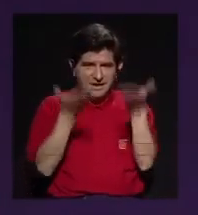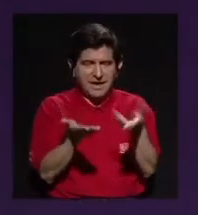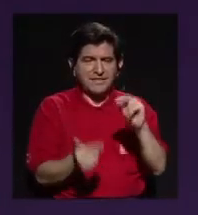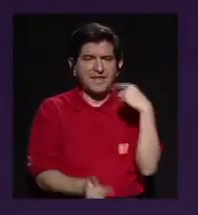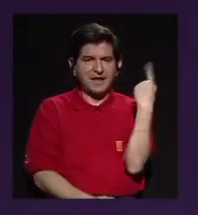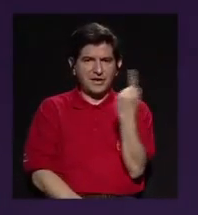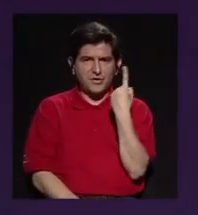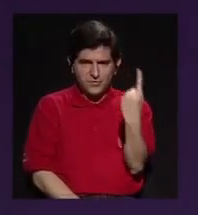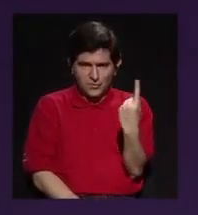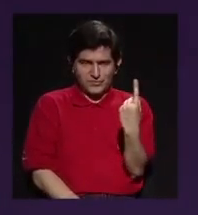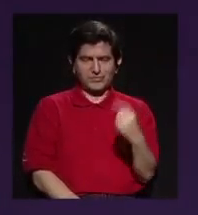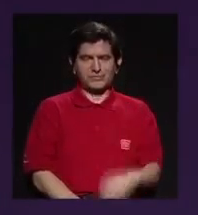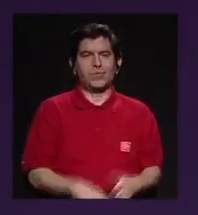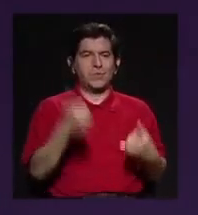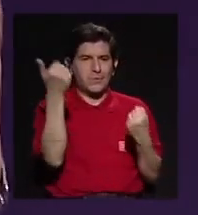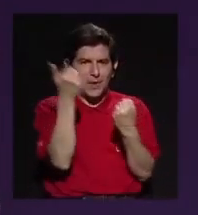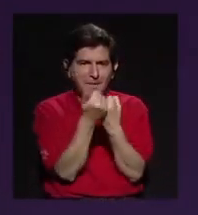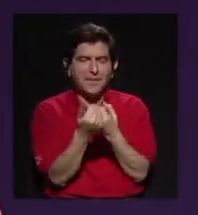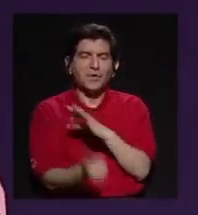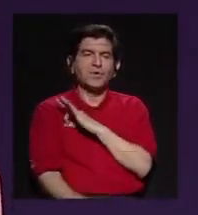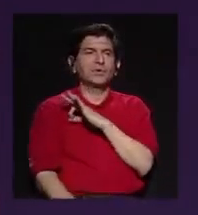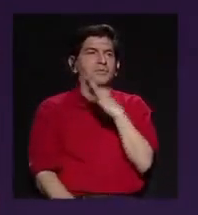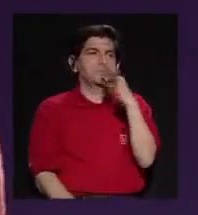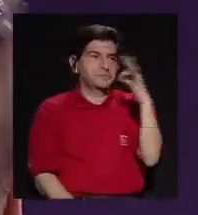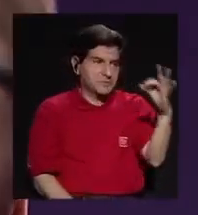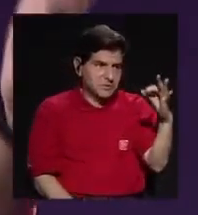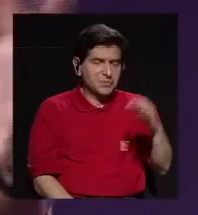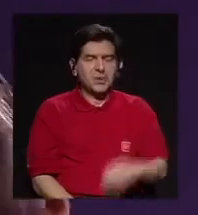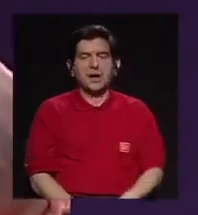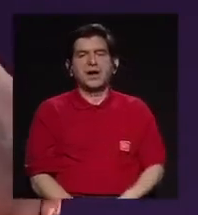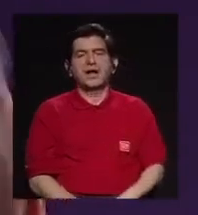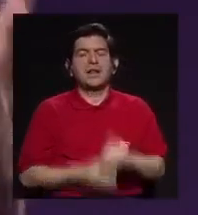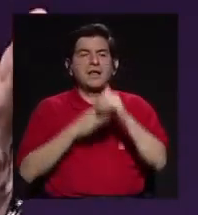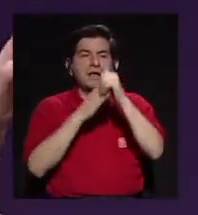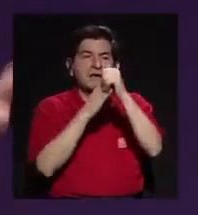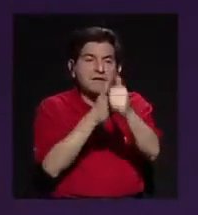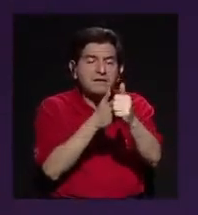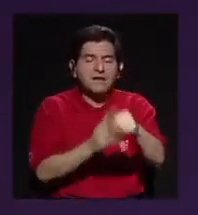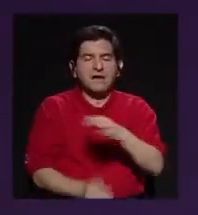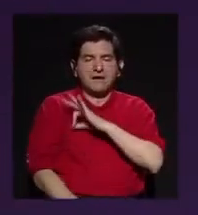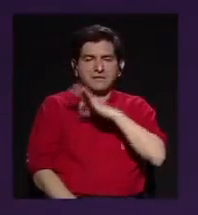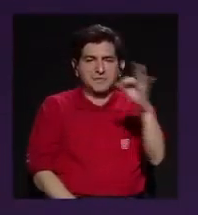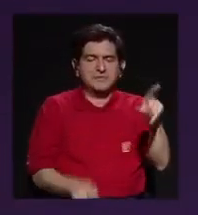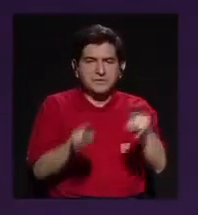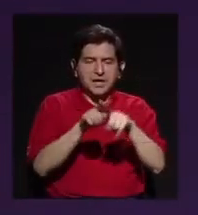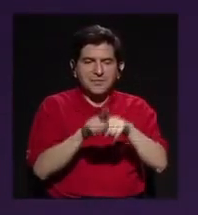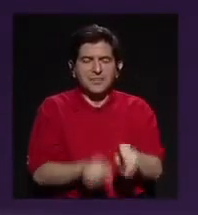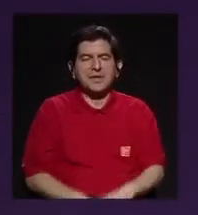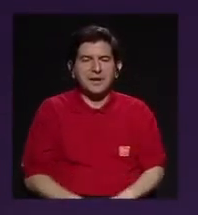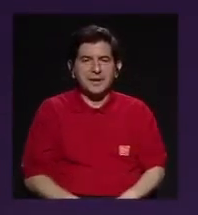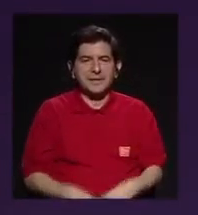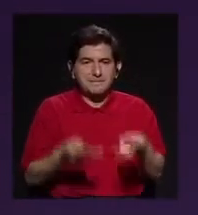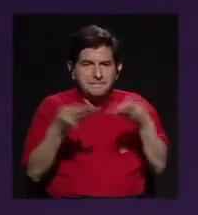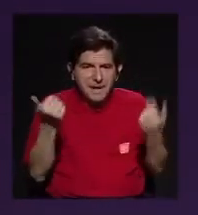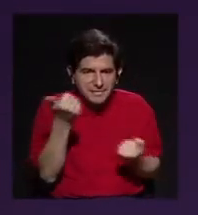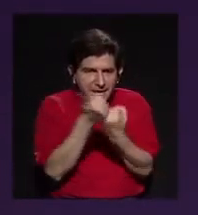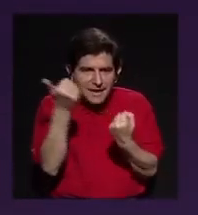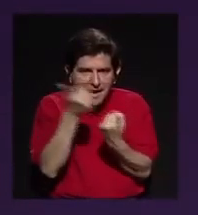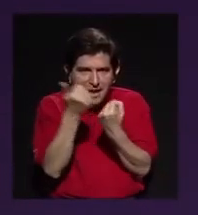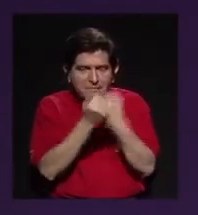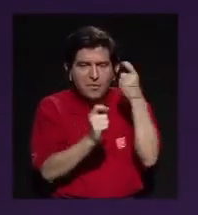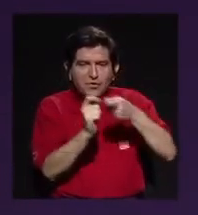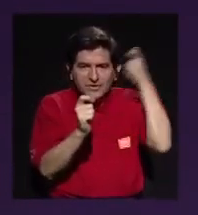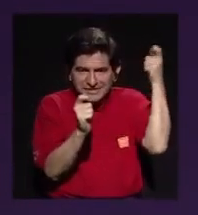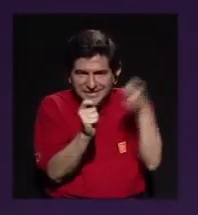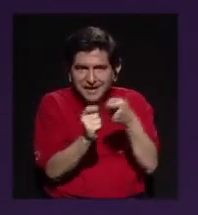solo apoyo espiritual, dirección espiritual, sino asistencia material, real y